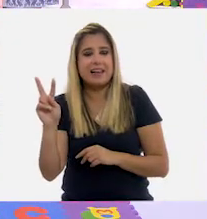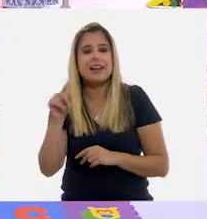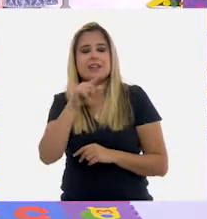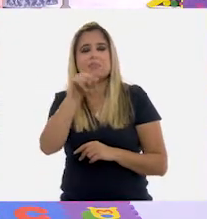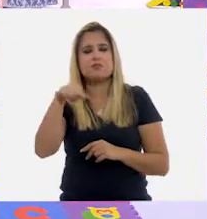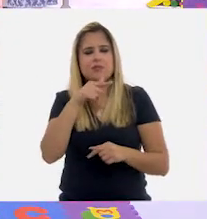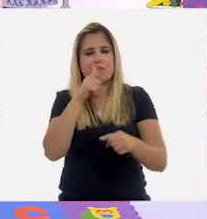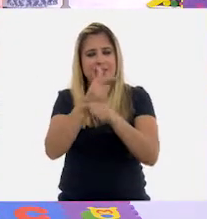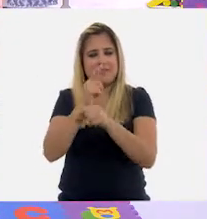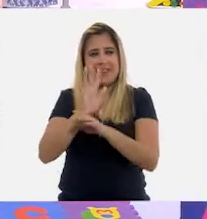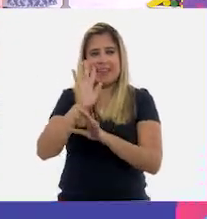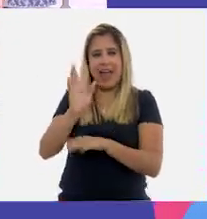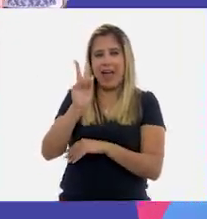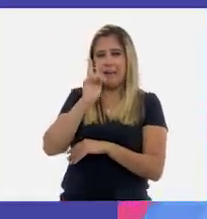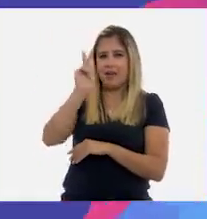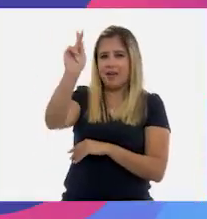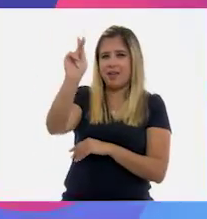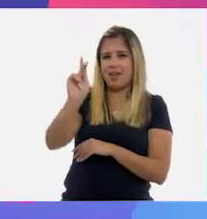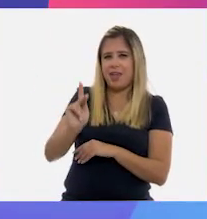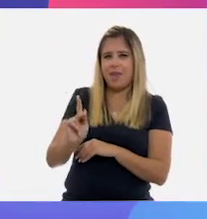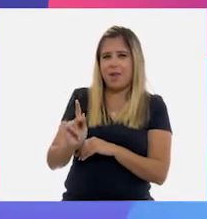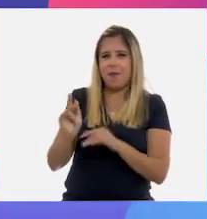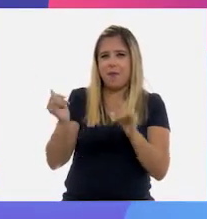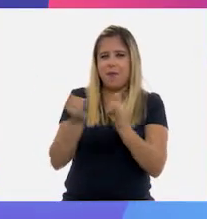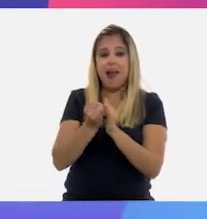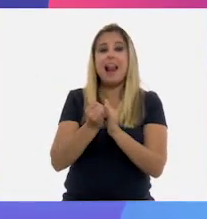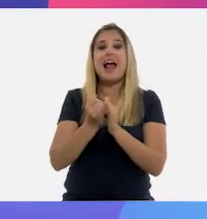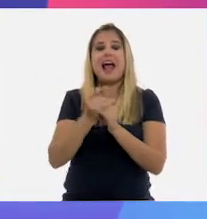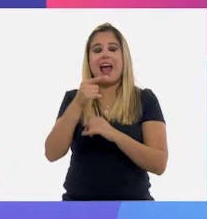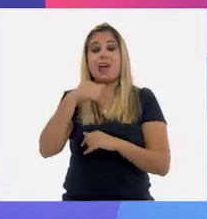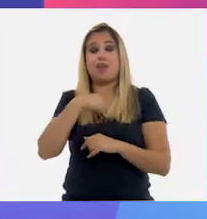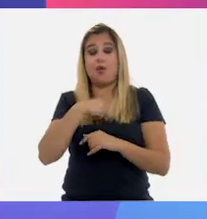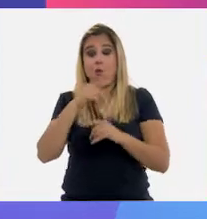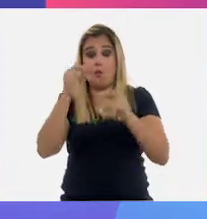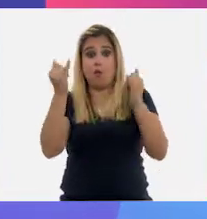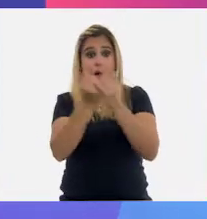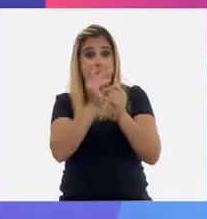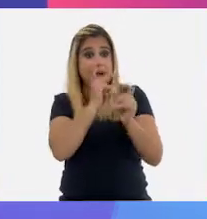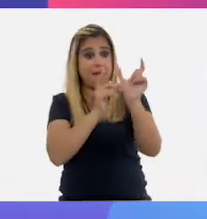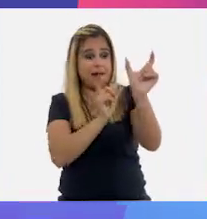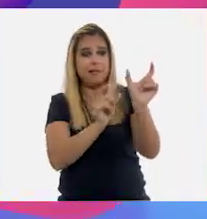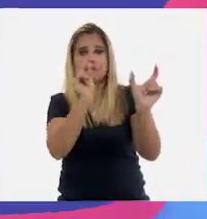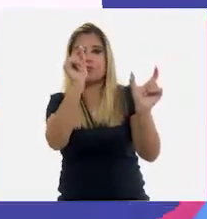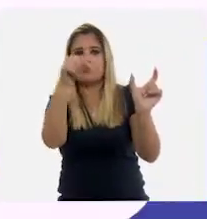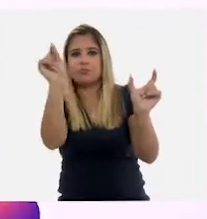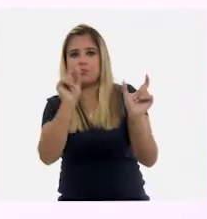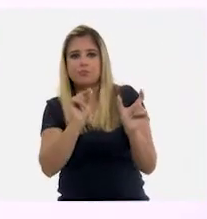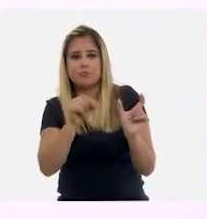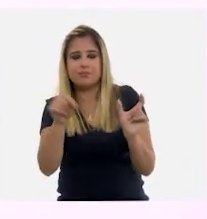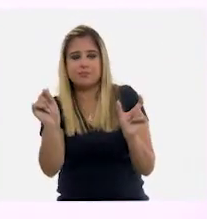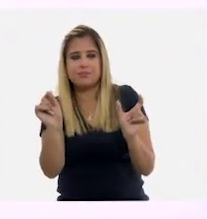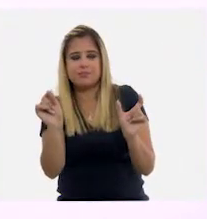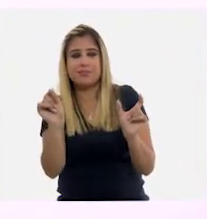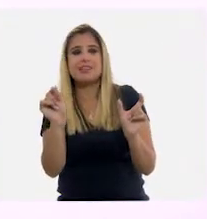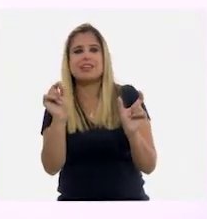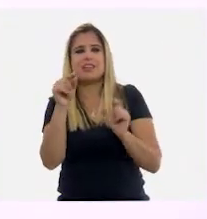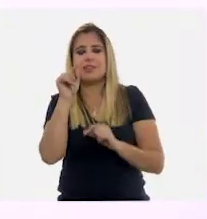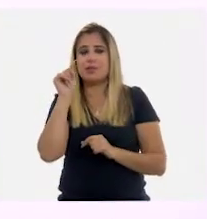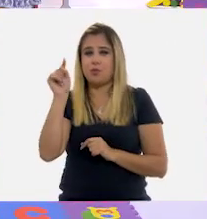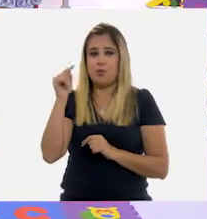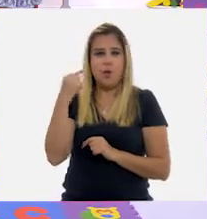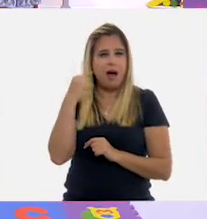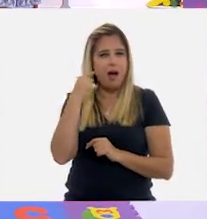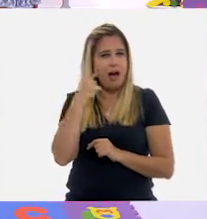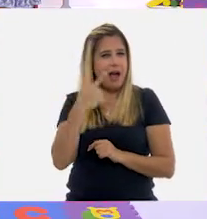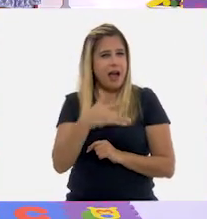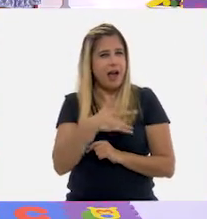identifiqué cuáles son las que inician igual. Pepe, ¿tú sí escuchaste